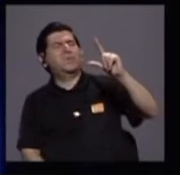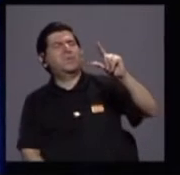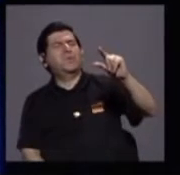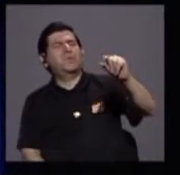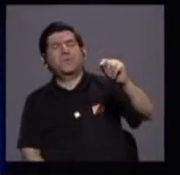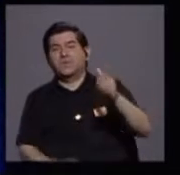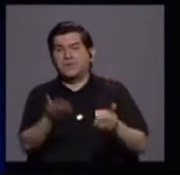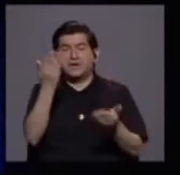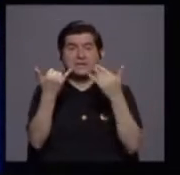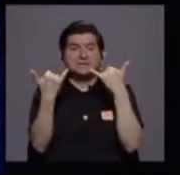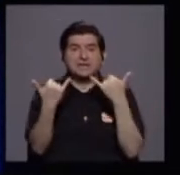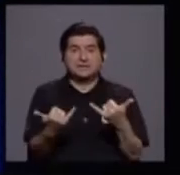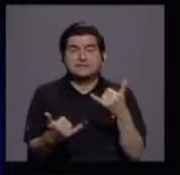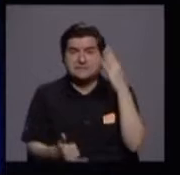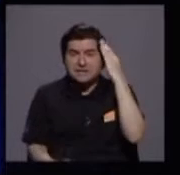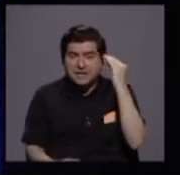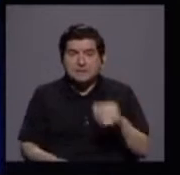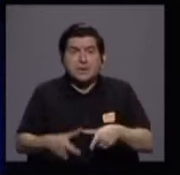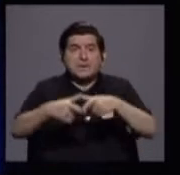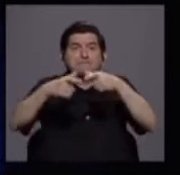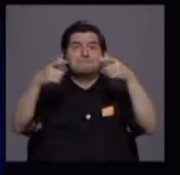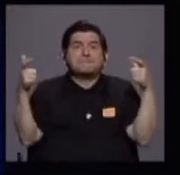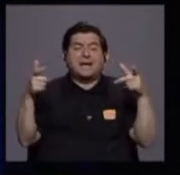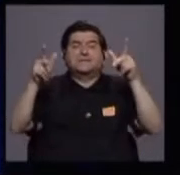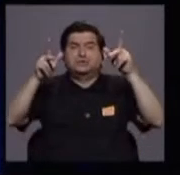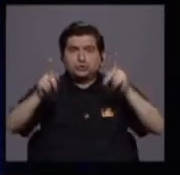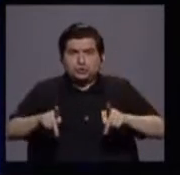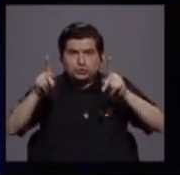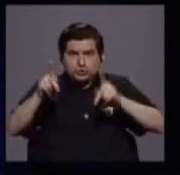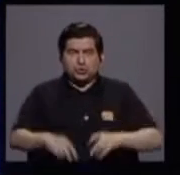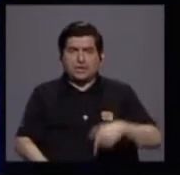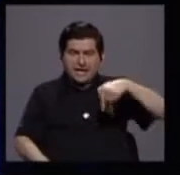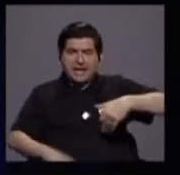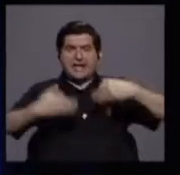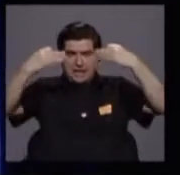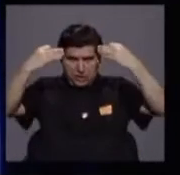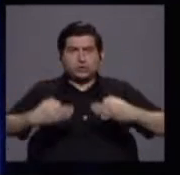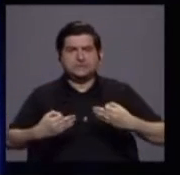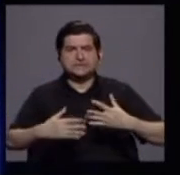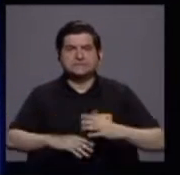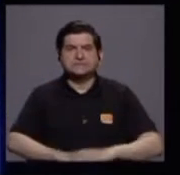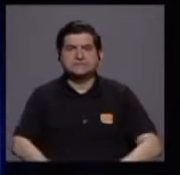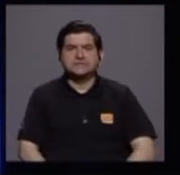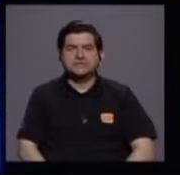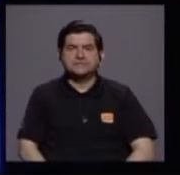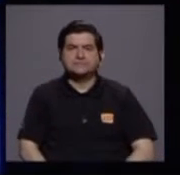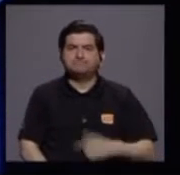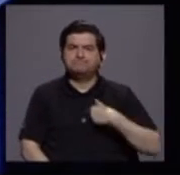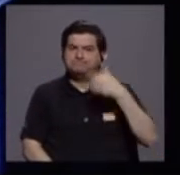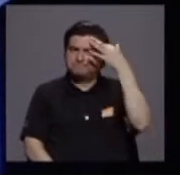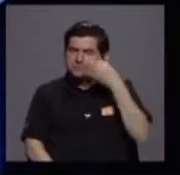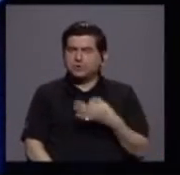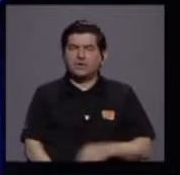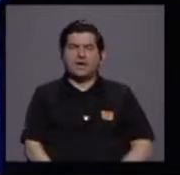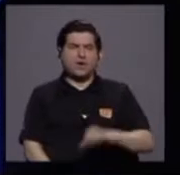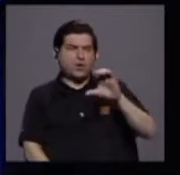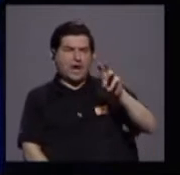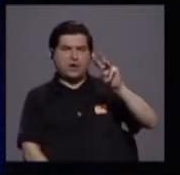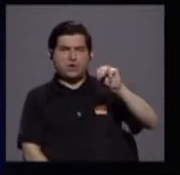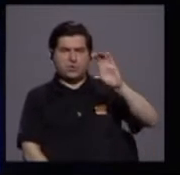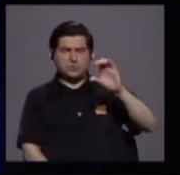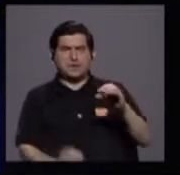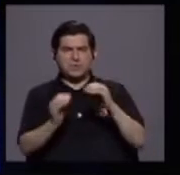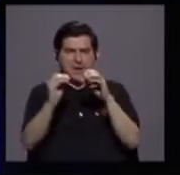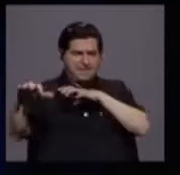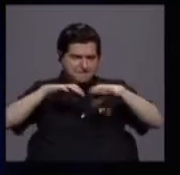de la vivencia de la mayor parte de la gente que hoy toma decisiones, yo creo que Carlos Manuel hubiera sido mucho